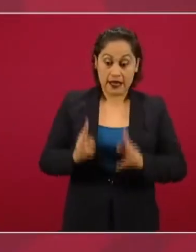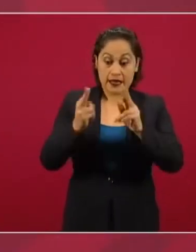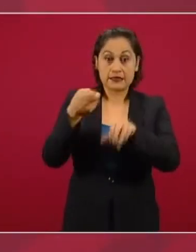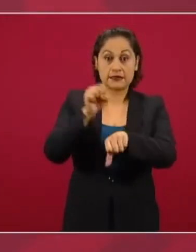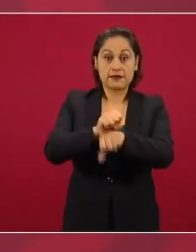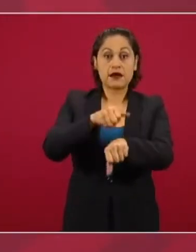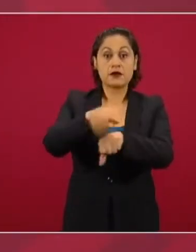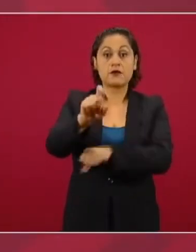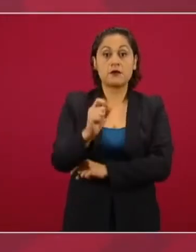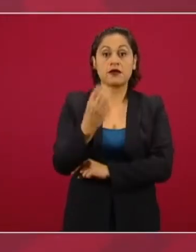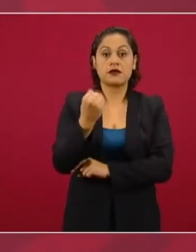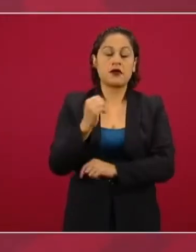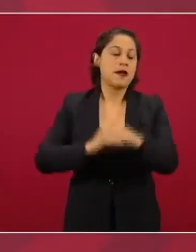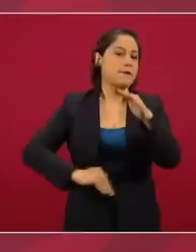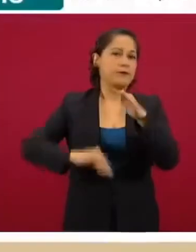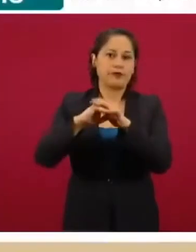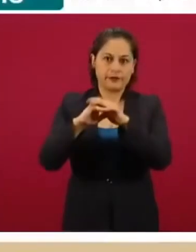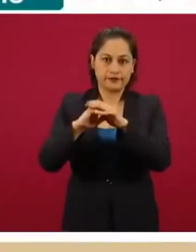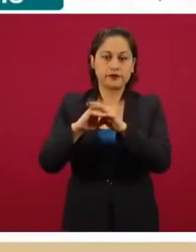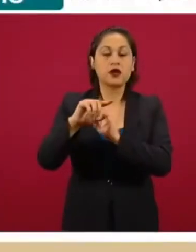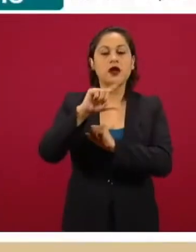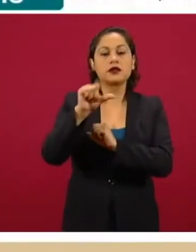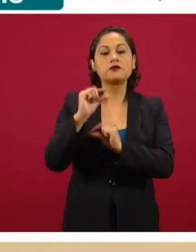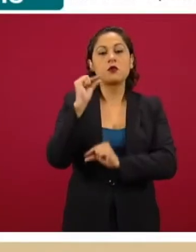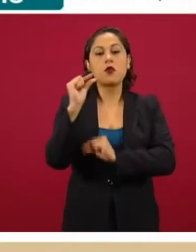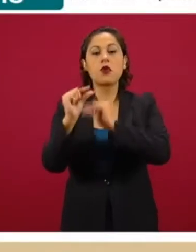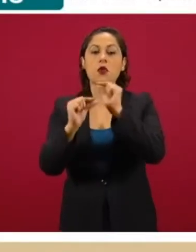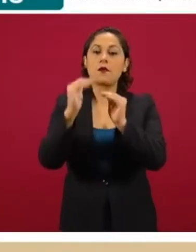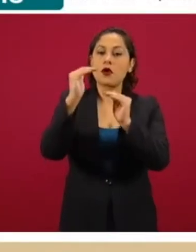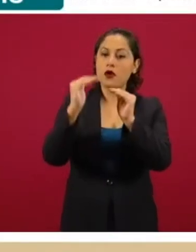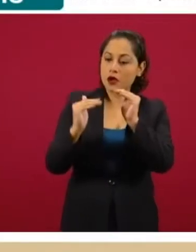punto máximo, después hemos tenido descenso, meseta,